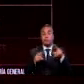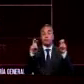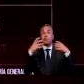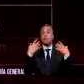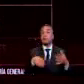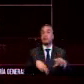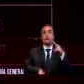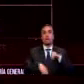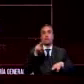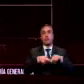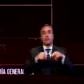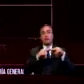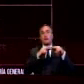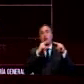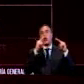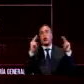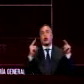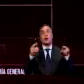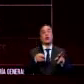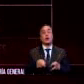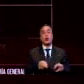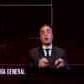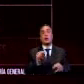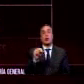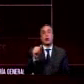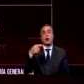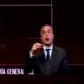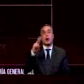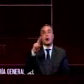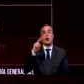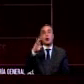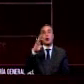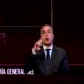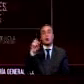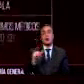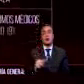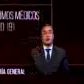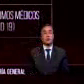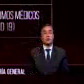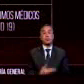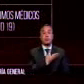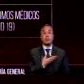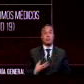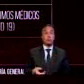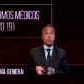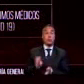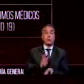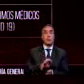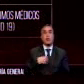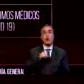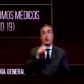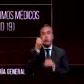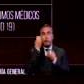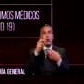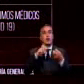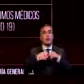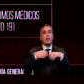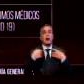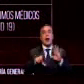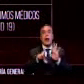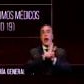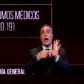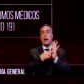con las construcciones de los puentes vehiculares sobre el río Nangaritza y la quebrada de San Sebastián. La presidenta de la Asamblea Nacional tiene un informe con indicio de responsabilidad